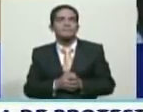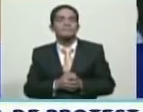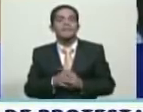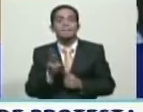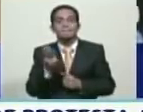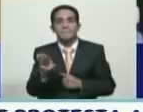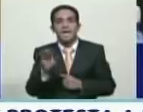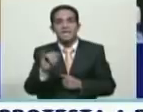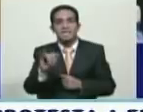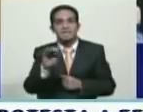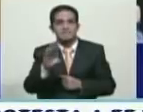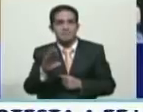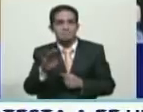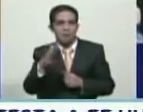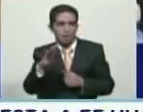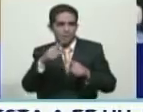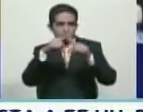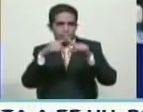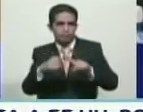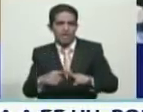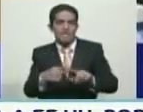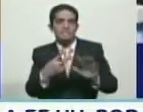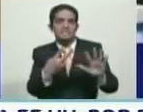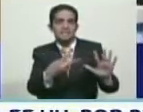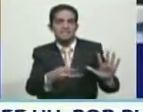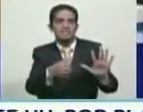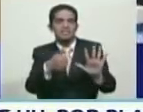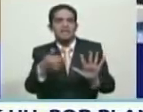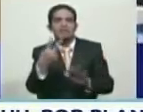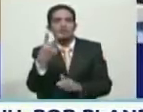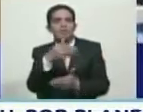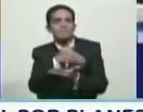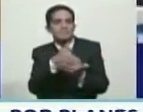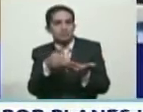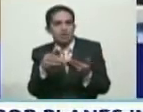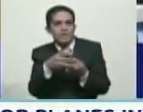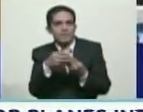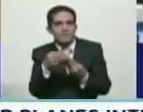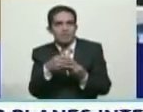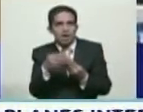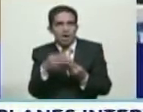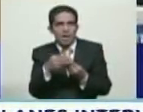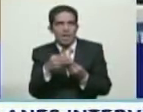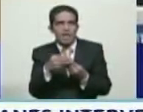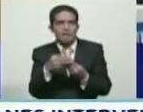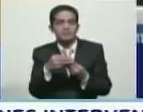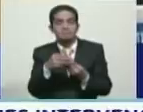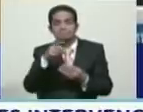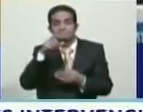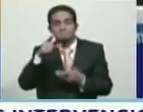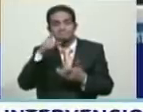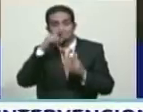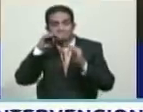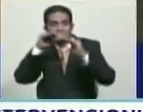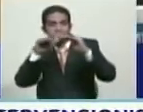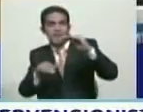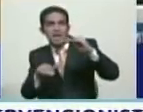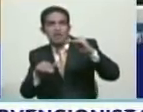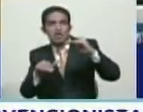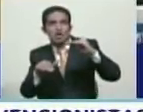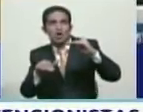estatal aproximado, 762 millones de dólares. Menor que